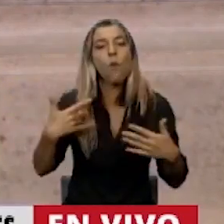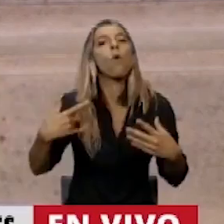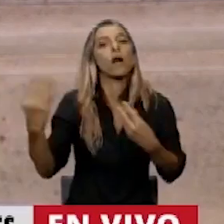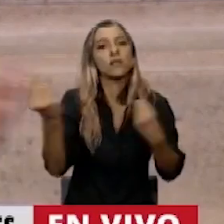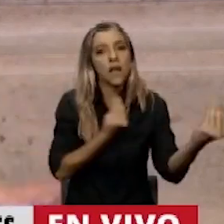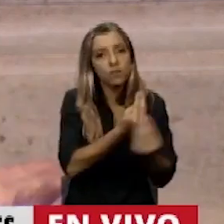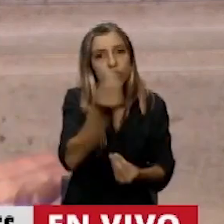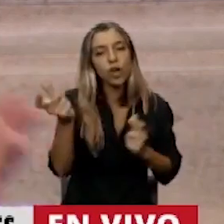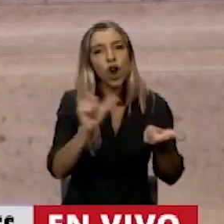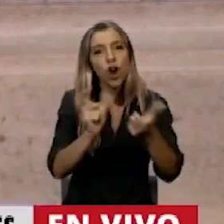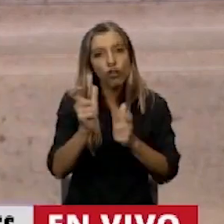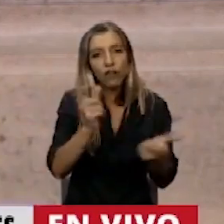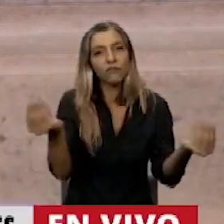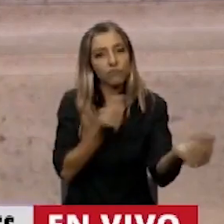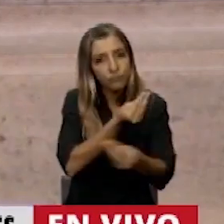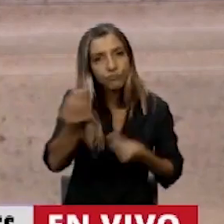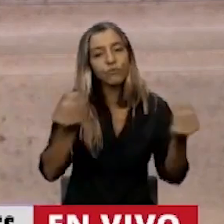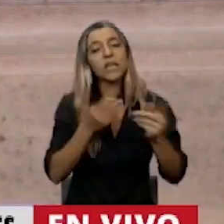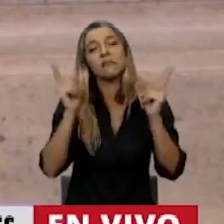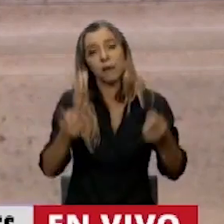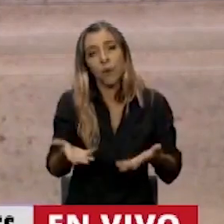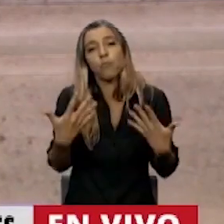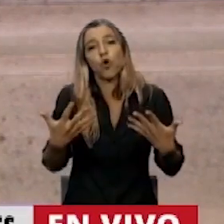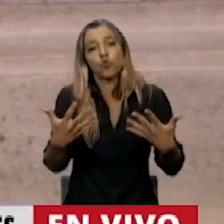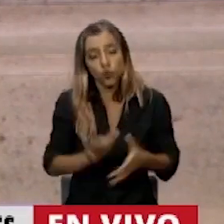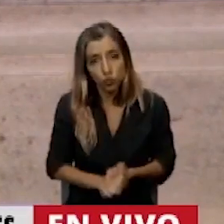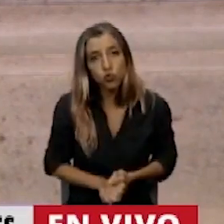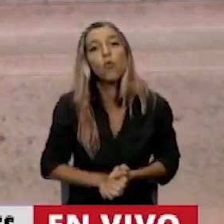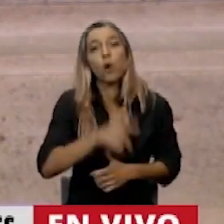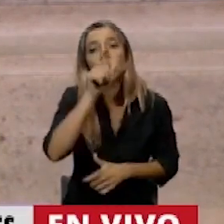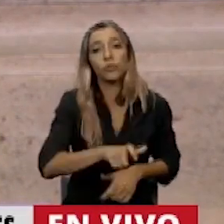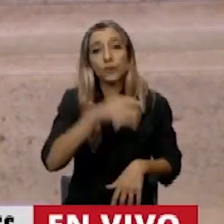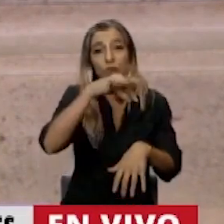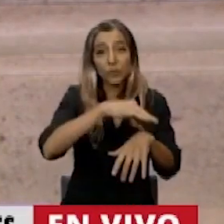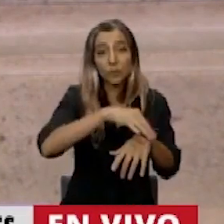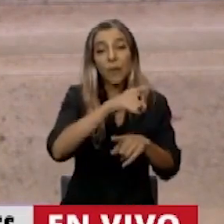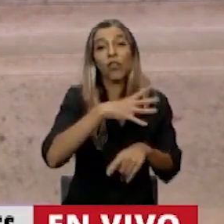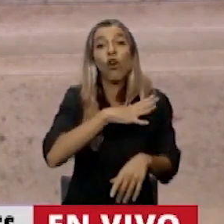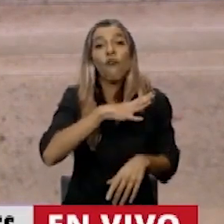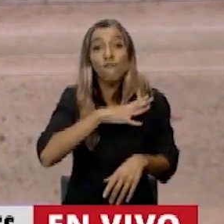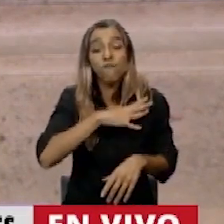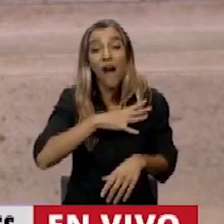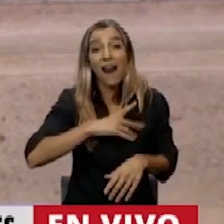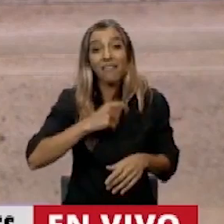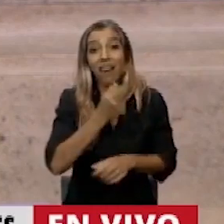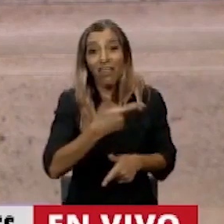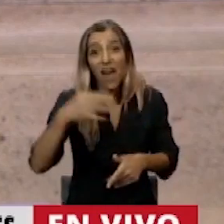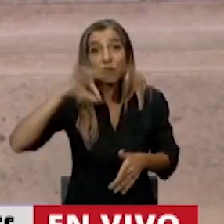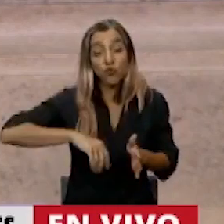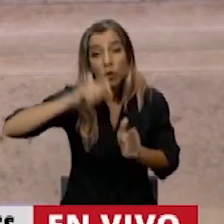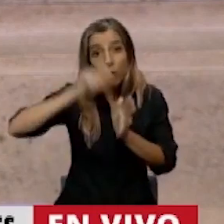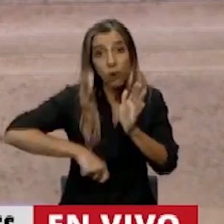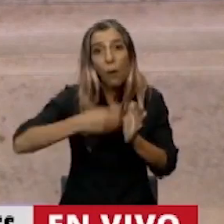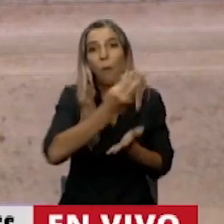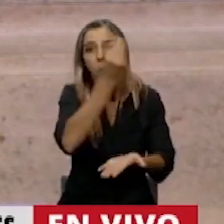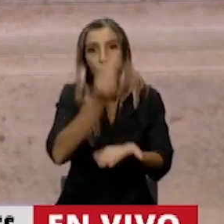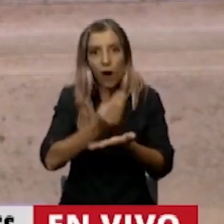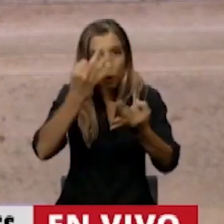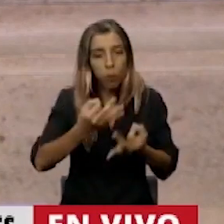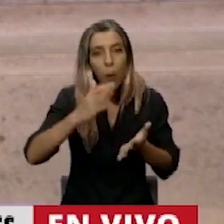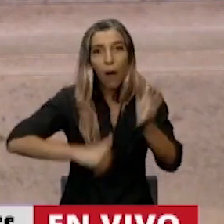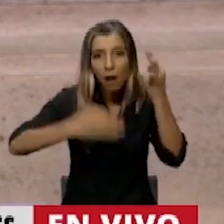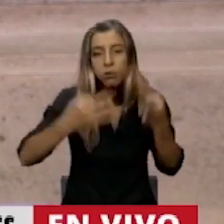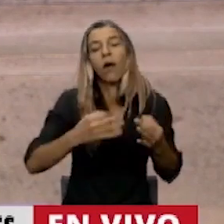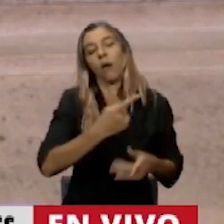remunerativas y, por supuesto, el pase a planta permanente de todos aquellos que están precarizados. ¿Qué dice el proyecto oficial? Que el 20% lo van a